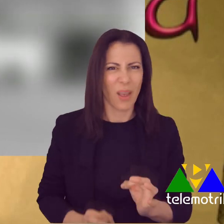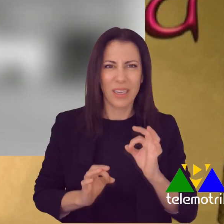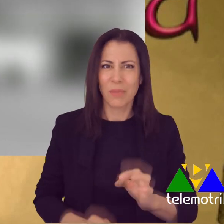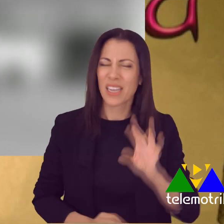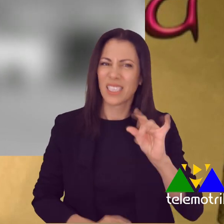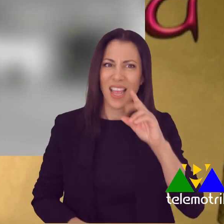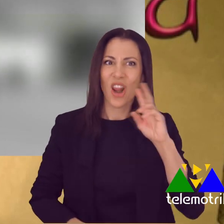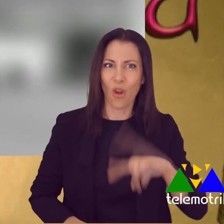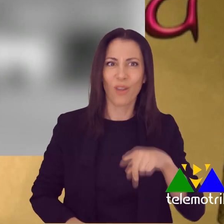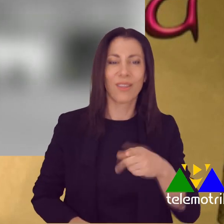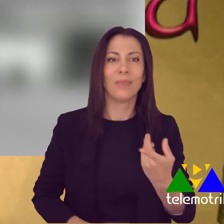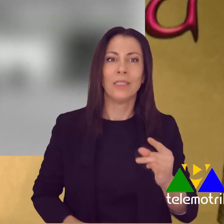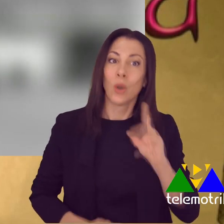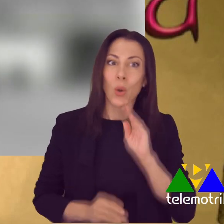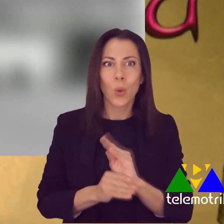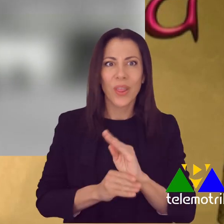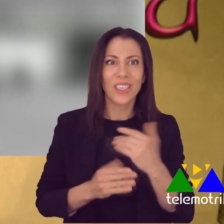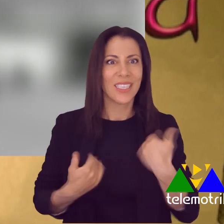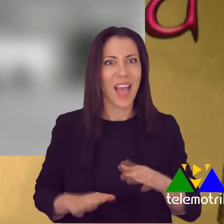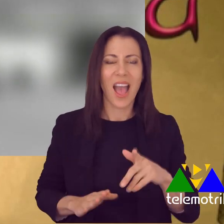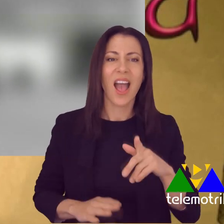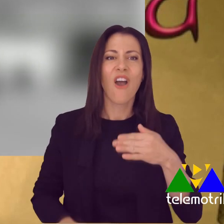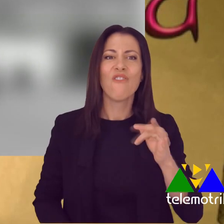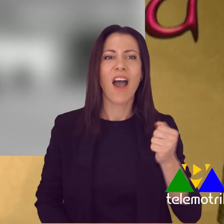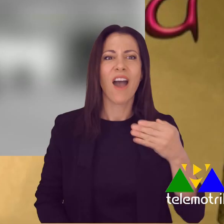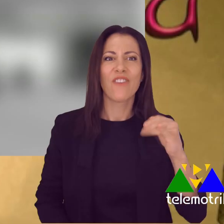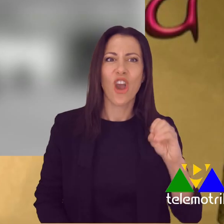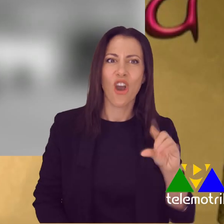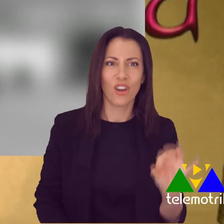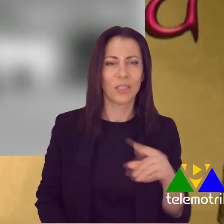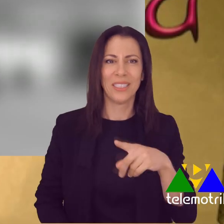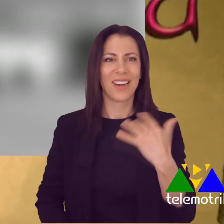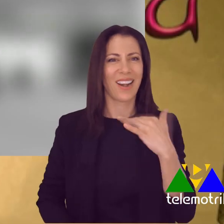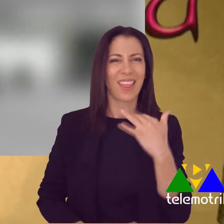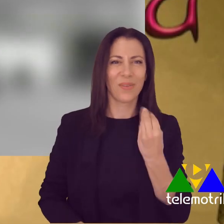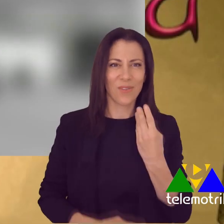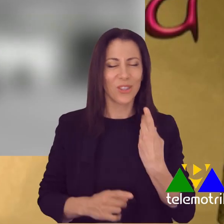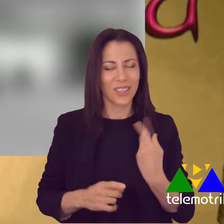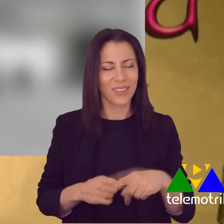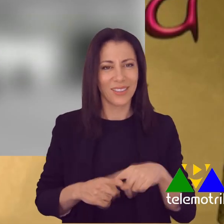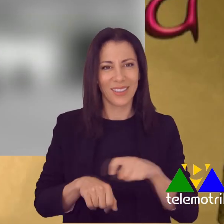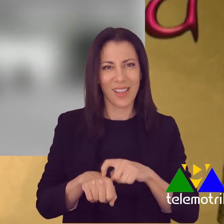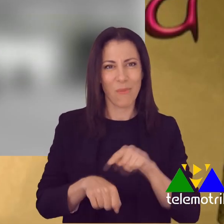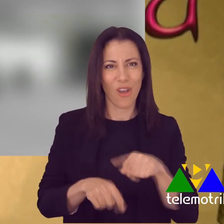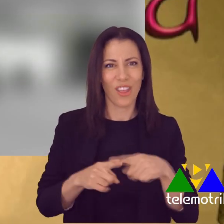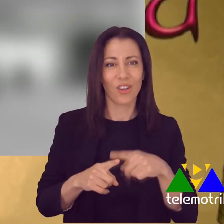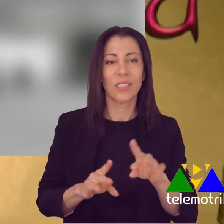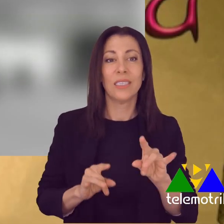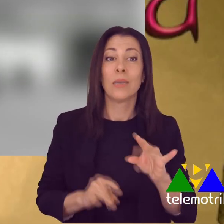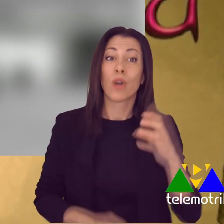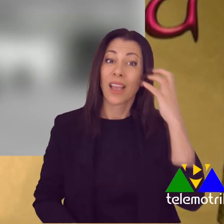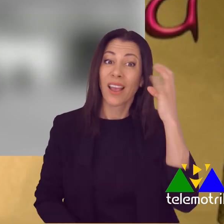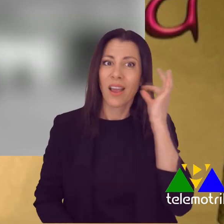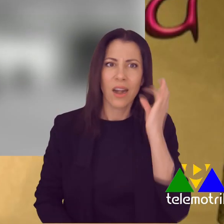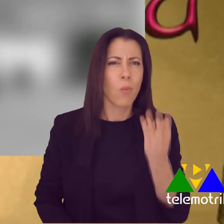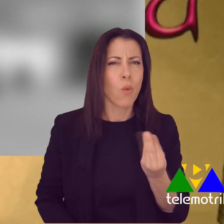lo mejor no lo reconocían y le decía, tengo este cuidado que están ya por aquí los Fabiolos, ¿no? Y él se reía mucho de ese tipo de cosas. Fue una mujer muy cercana, la reina Fabiola fue una mujer